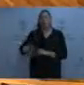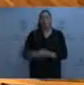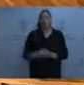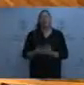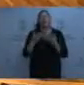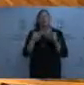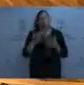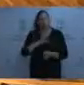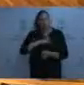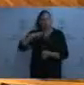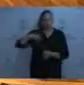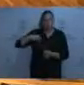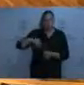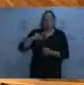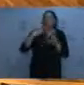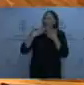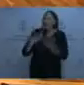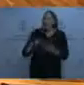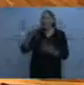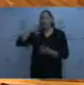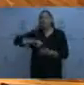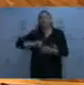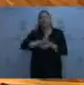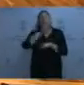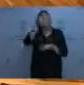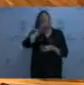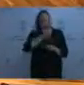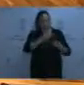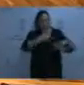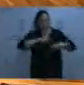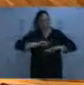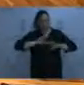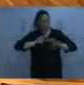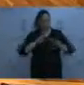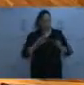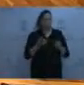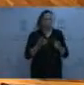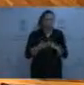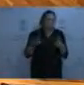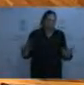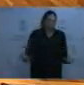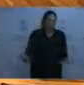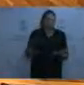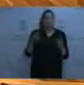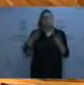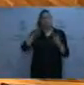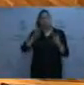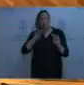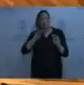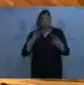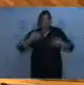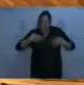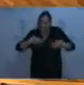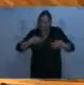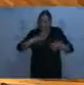Gracias, señor presidente. Gracias también, señor consejero, por su respuesta tan pormenorizada a una pregunta que en realidad